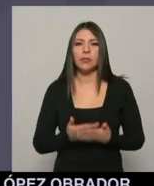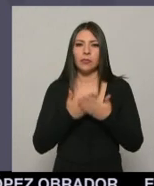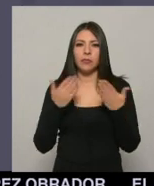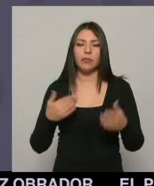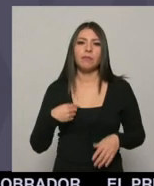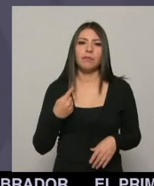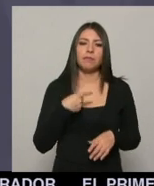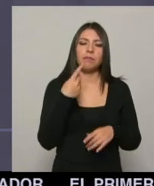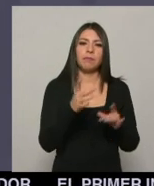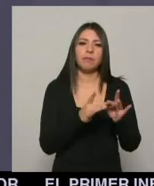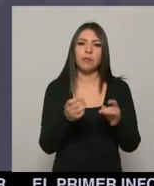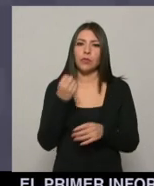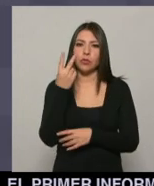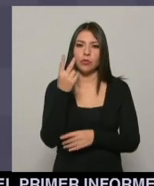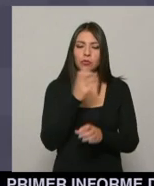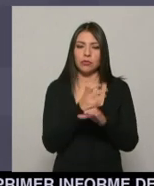precisiones.